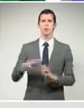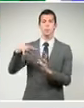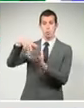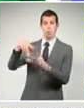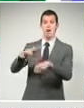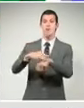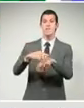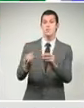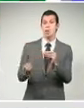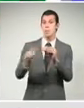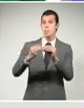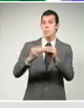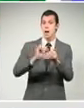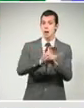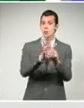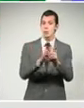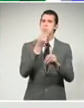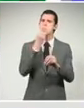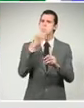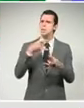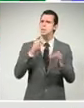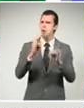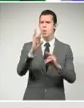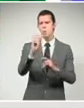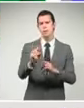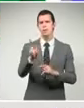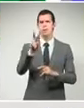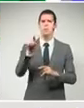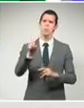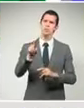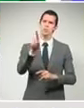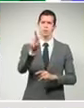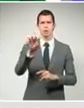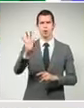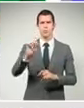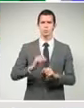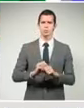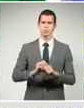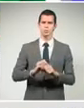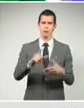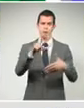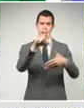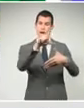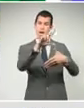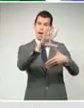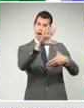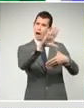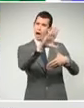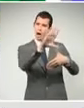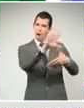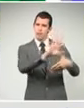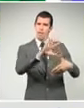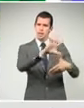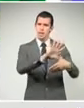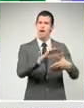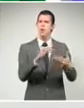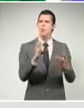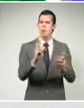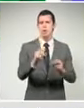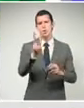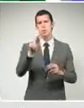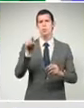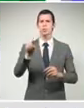2,18 en el mundo y de 2,41 en la región de las Américas.